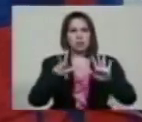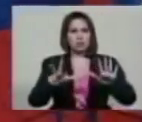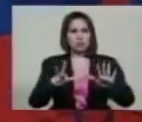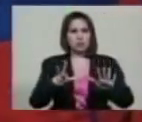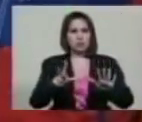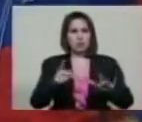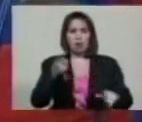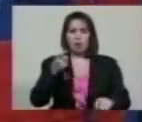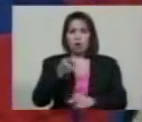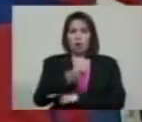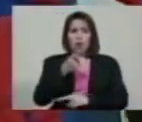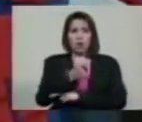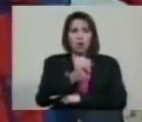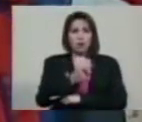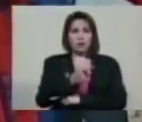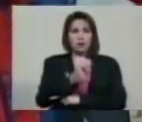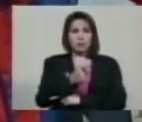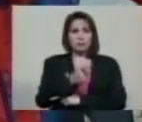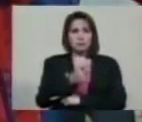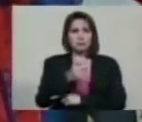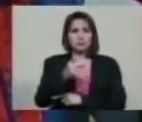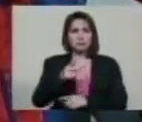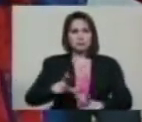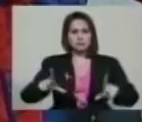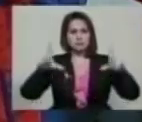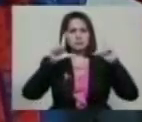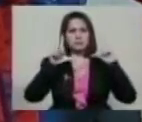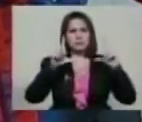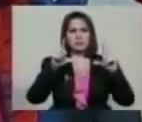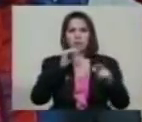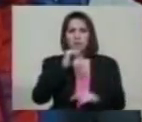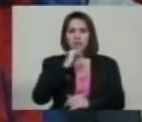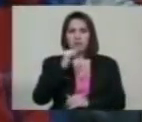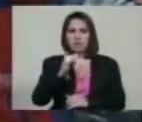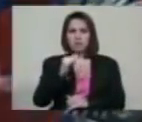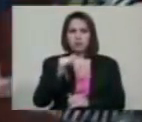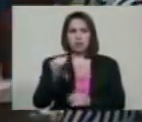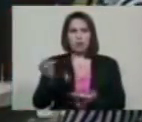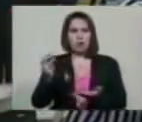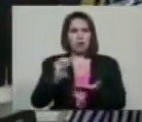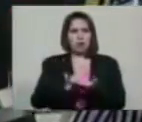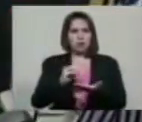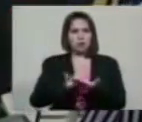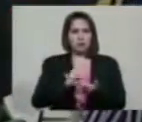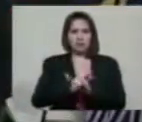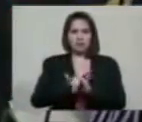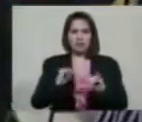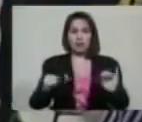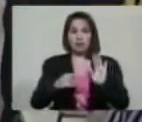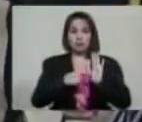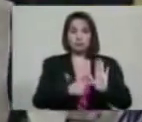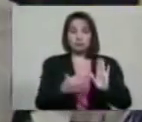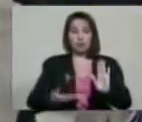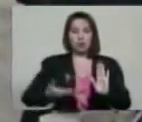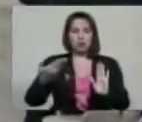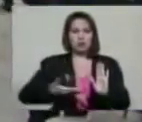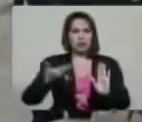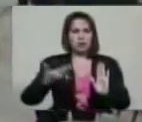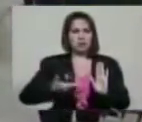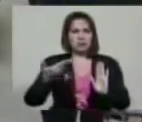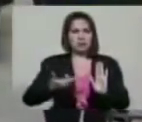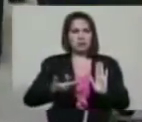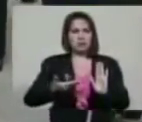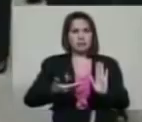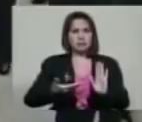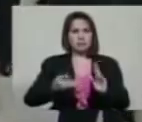orden en primera clase de Félix Riva. Y con esta información nosotros podemos destacar lo que ha sido una jornada importante